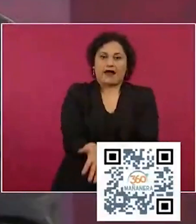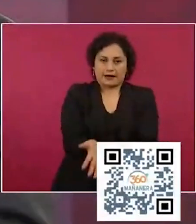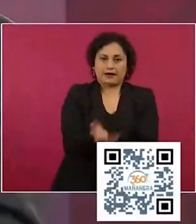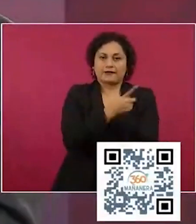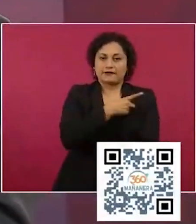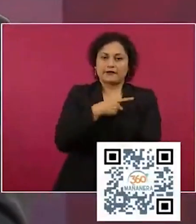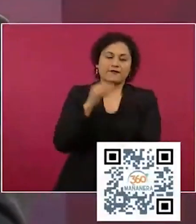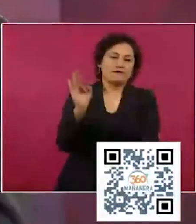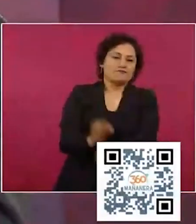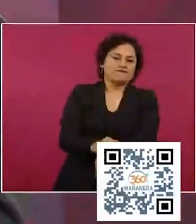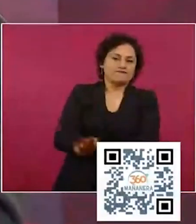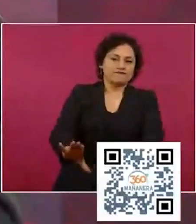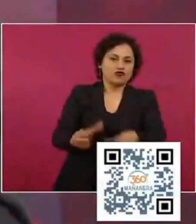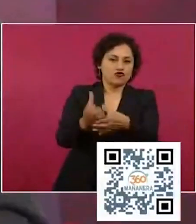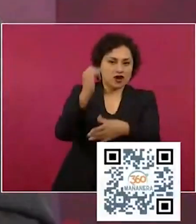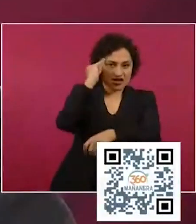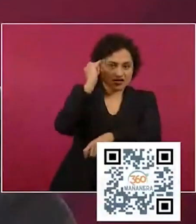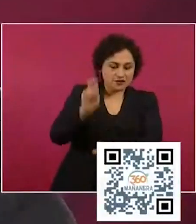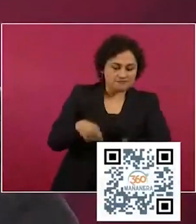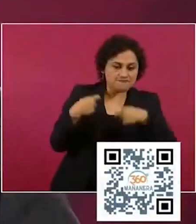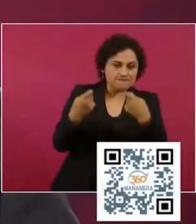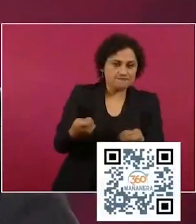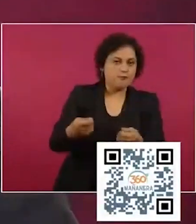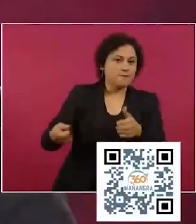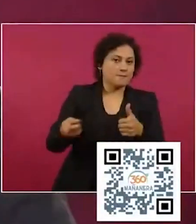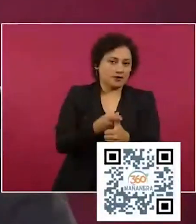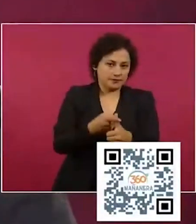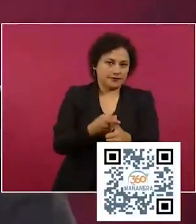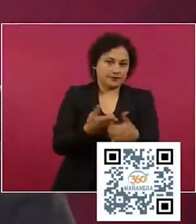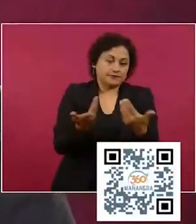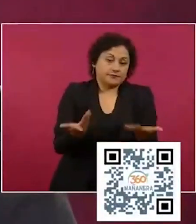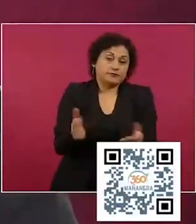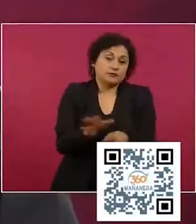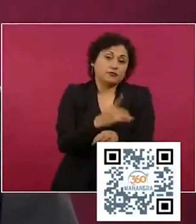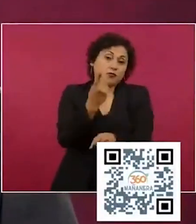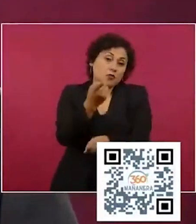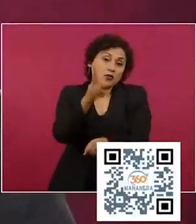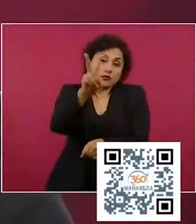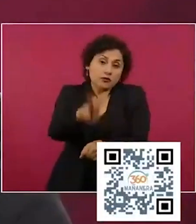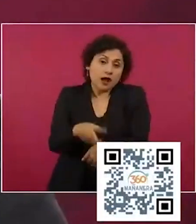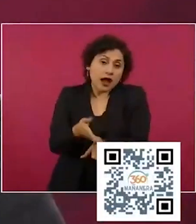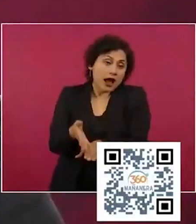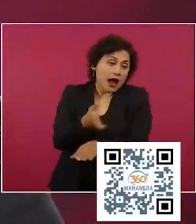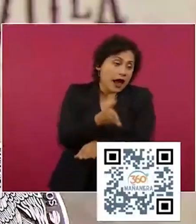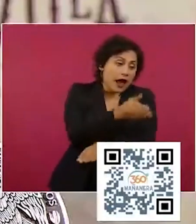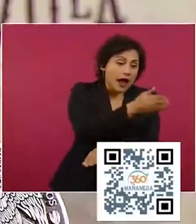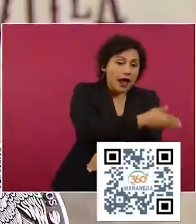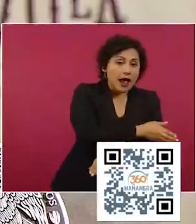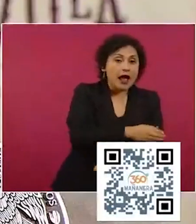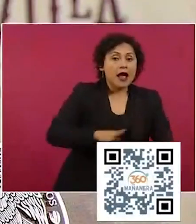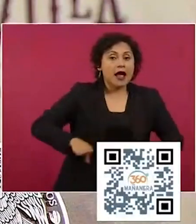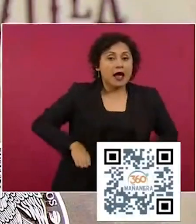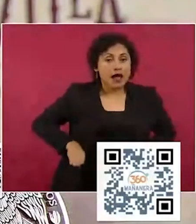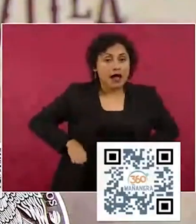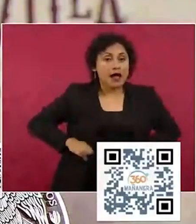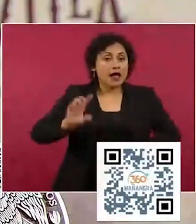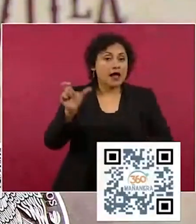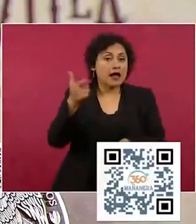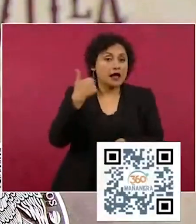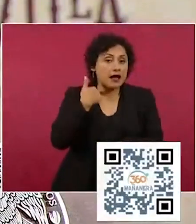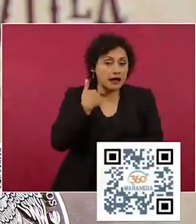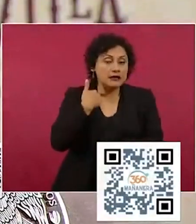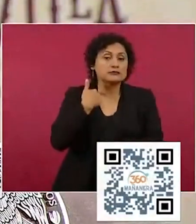a la que se acostumbraron o la algunas empresarios